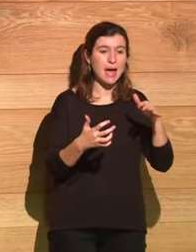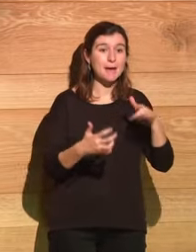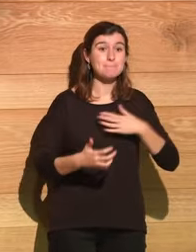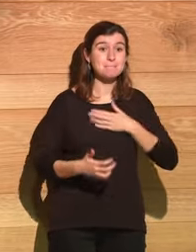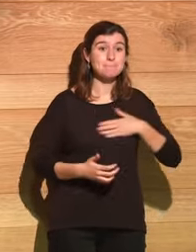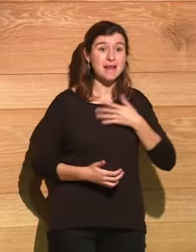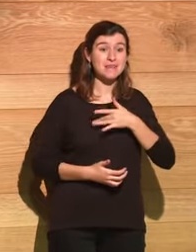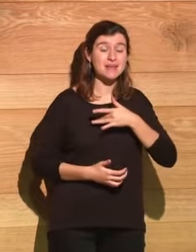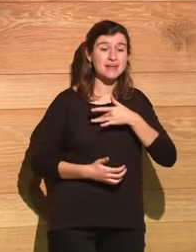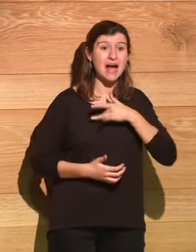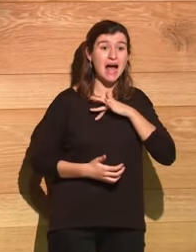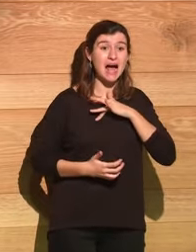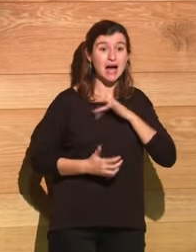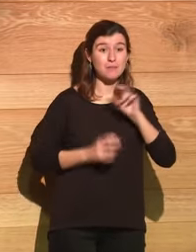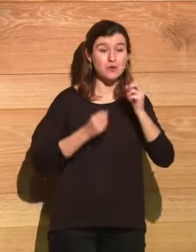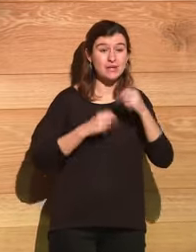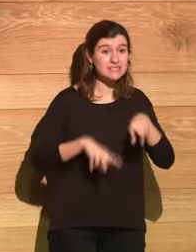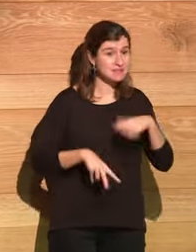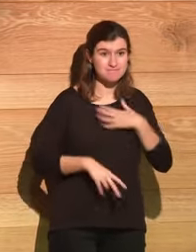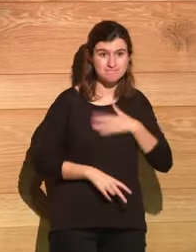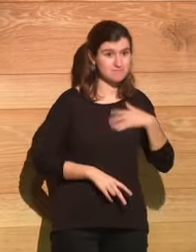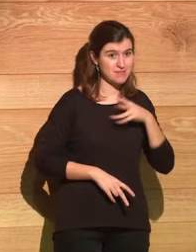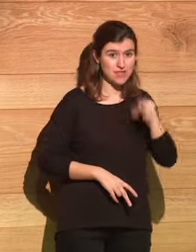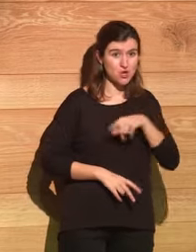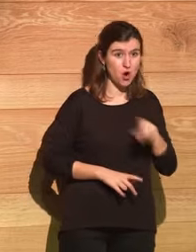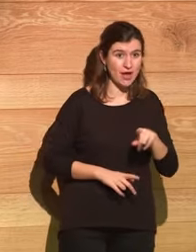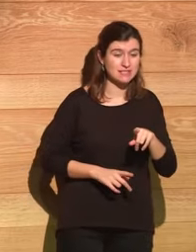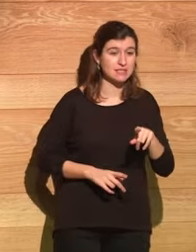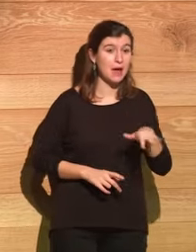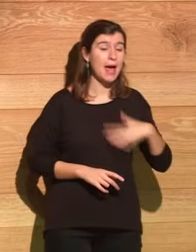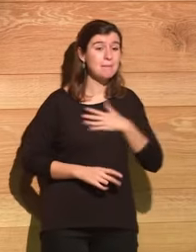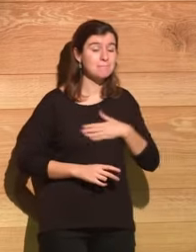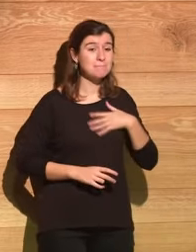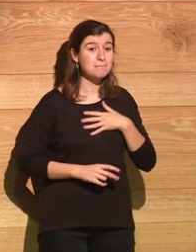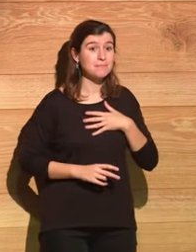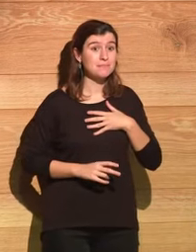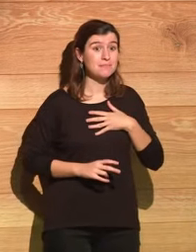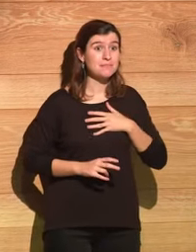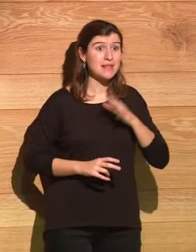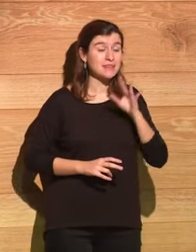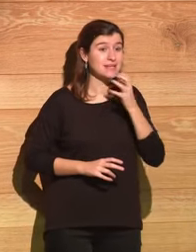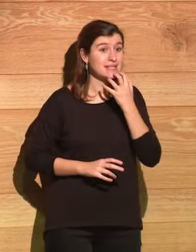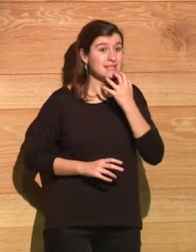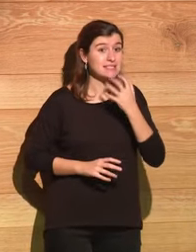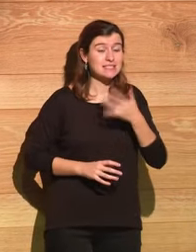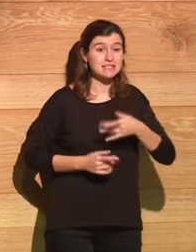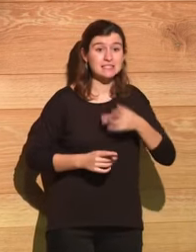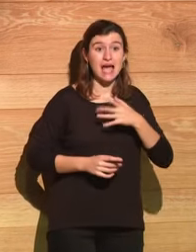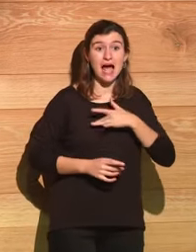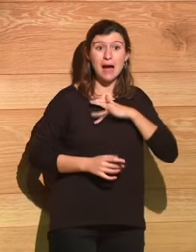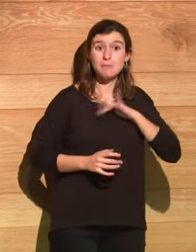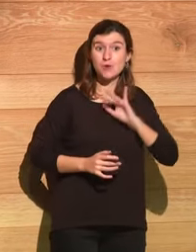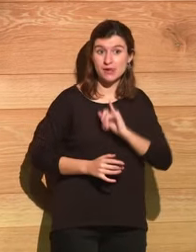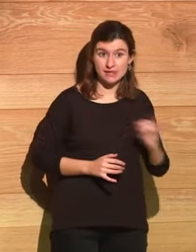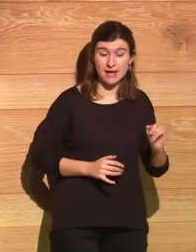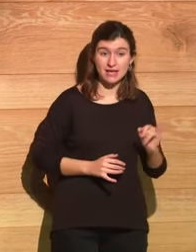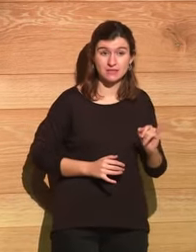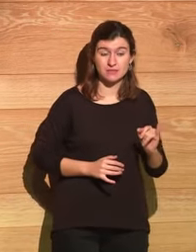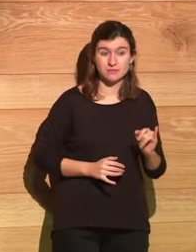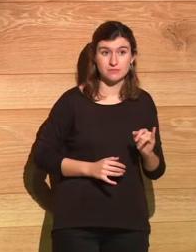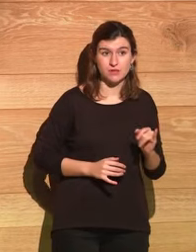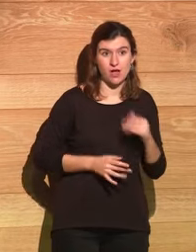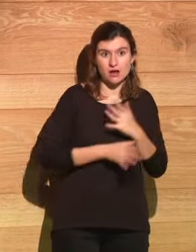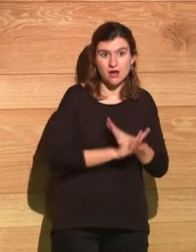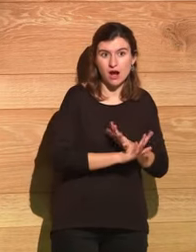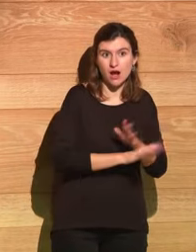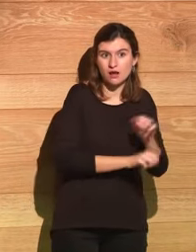decir, el amor es mucho más que el placer. Da placer si es amor, pero si no es amor, si es solamente encuentro carnal, todos sabemos lo que pasa, bueno, todos,